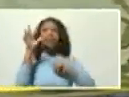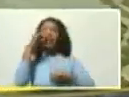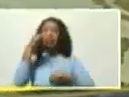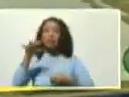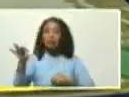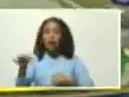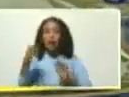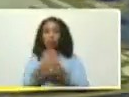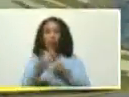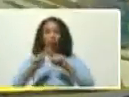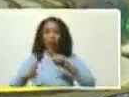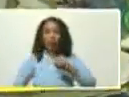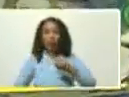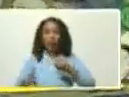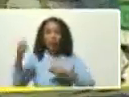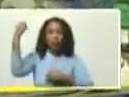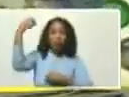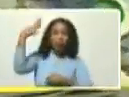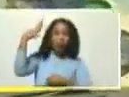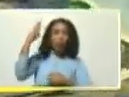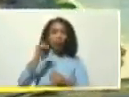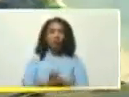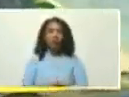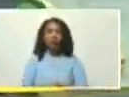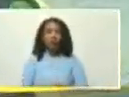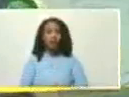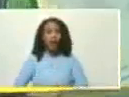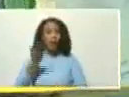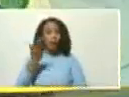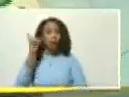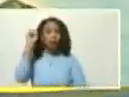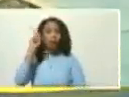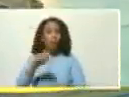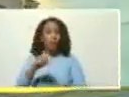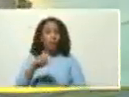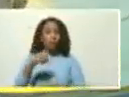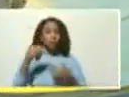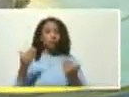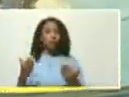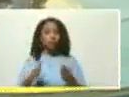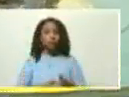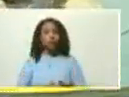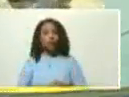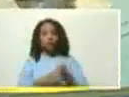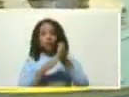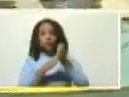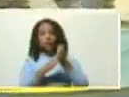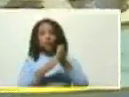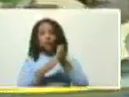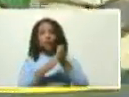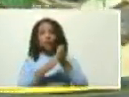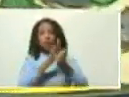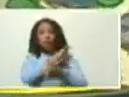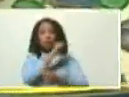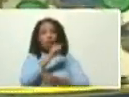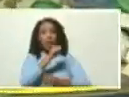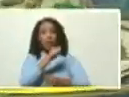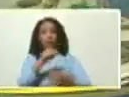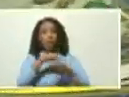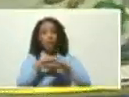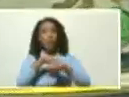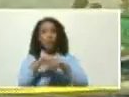la energía eléctrica solar, eólica. Y es importante también que a través de la direccionalidad del Ministerio de Ecosocialismo, como lo vemos también